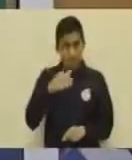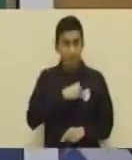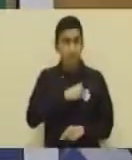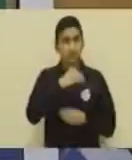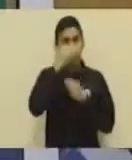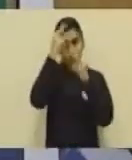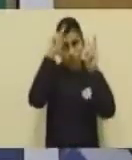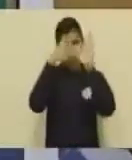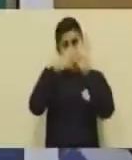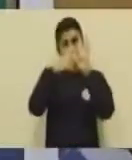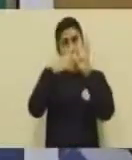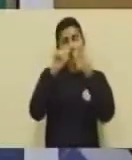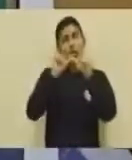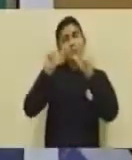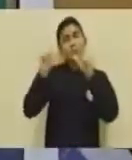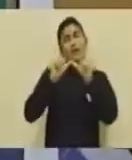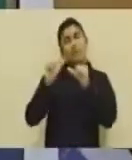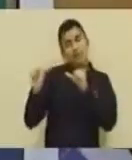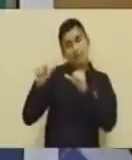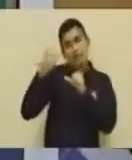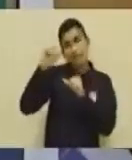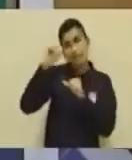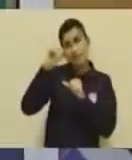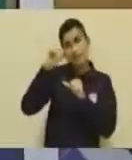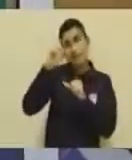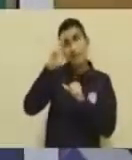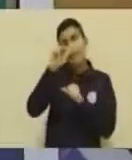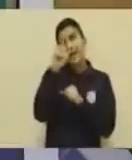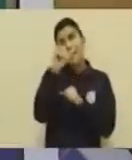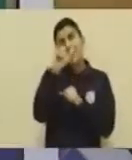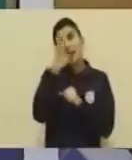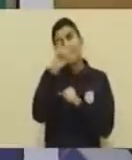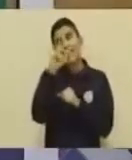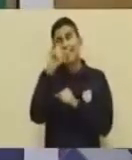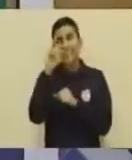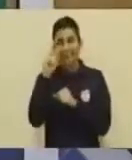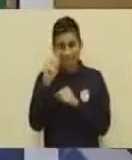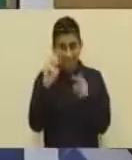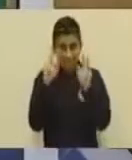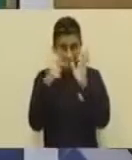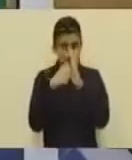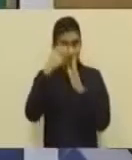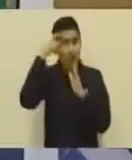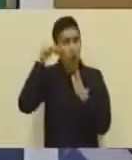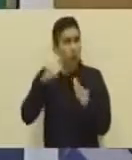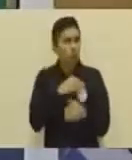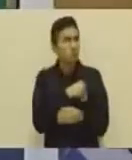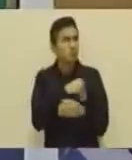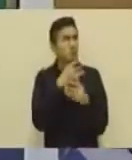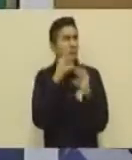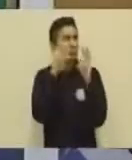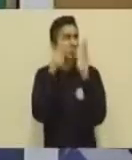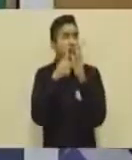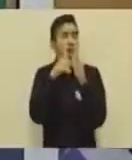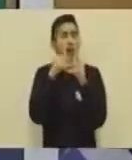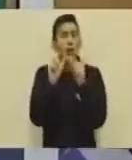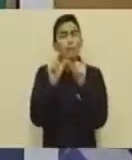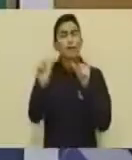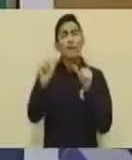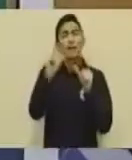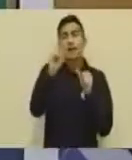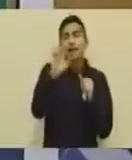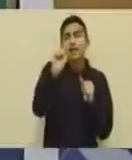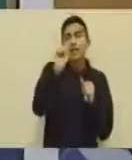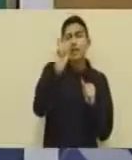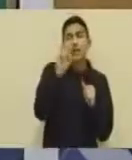las medidas de variabilidad. Y para eso vamos a estar trabajando el día de hoy la medida de desviación